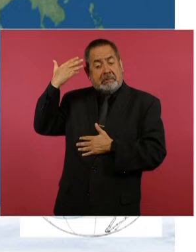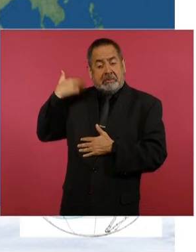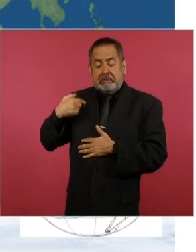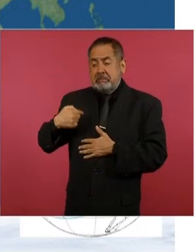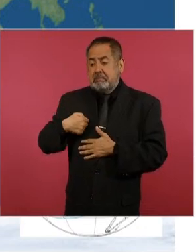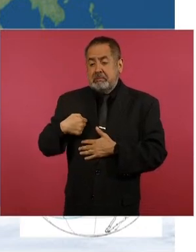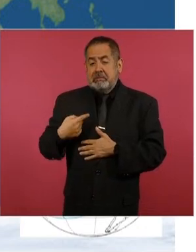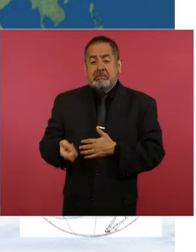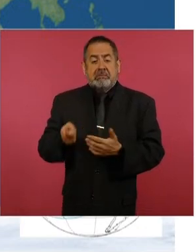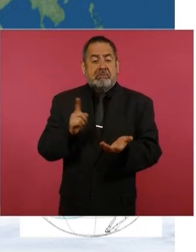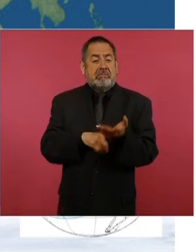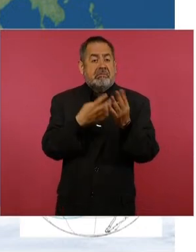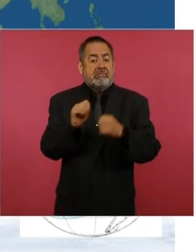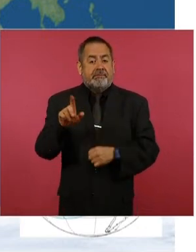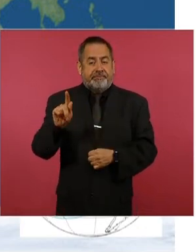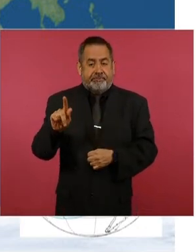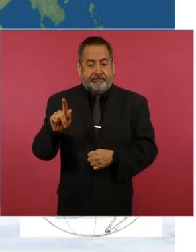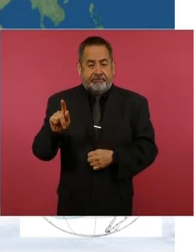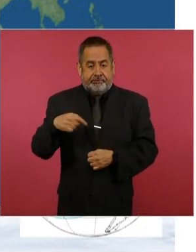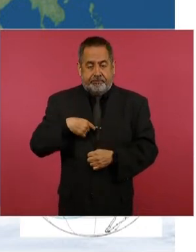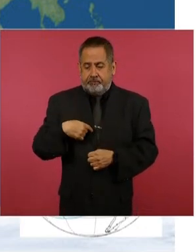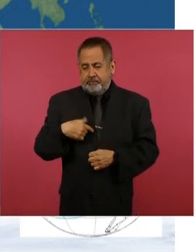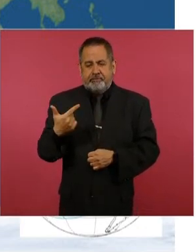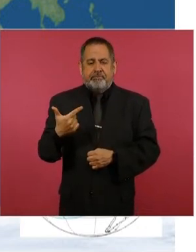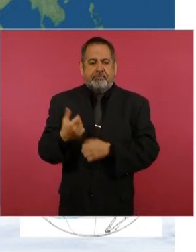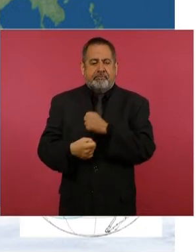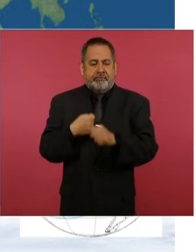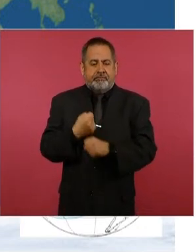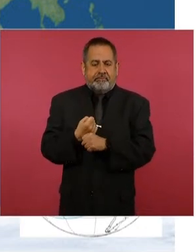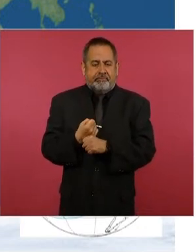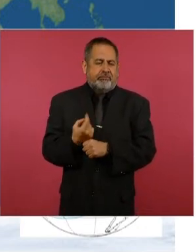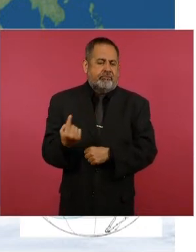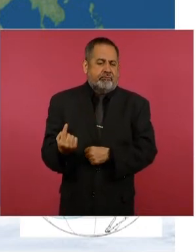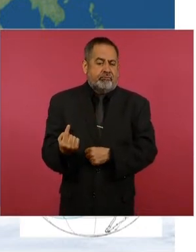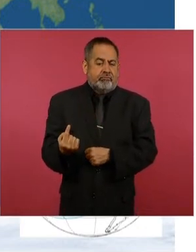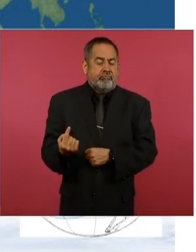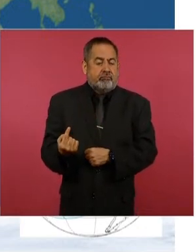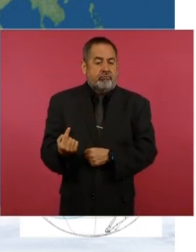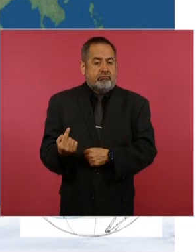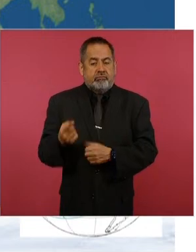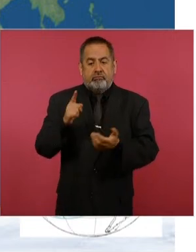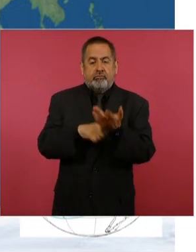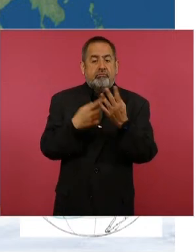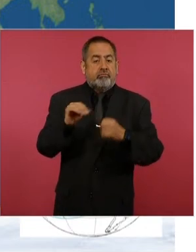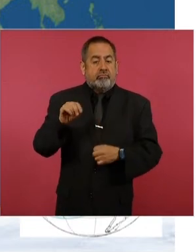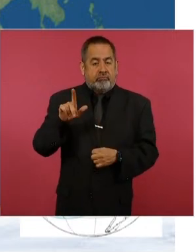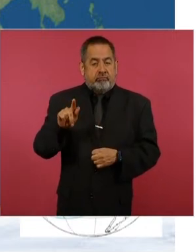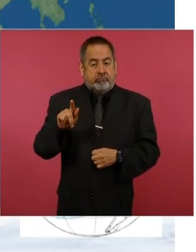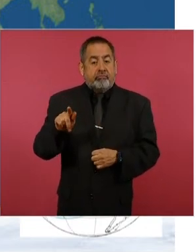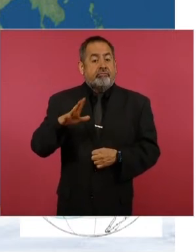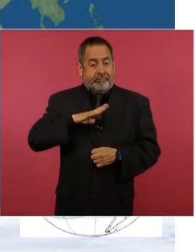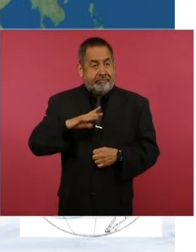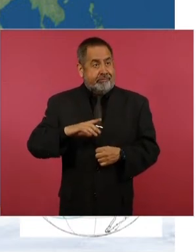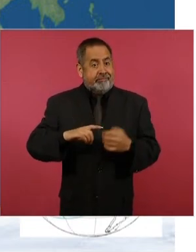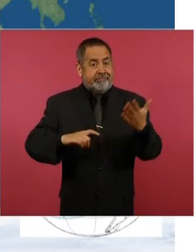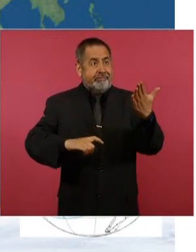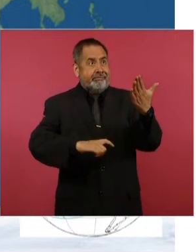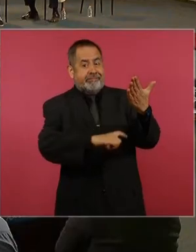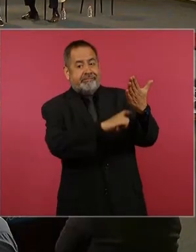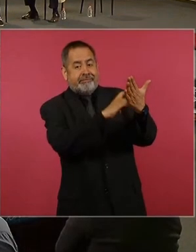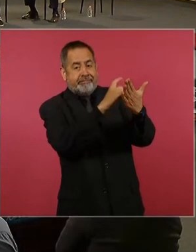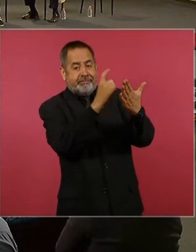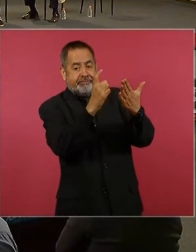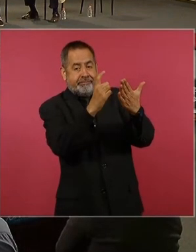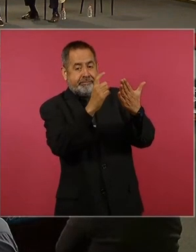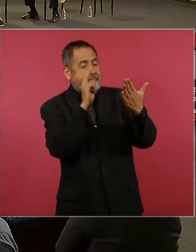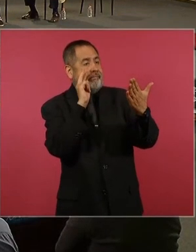en 1970. Yo tenía como 7 años. Y en 1970 hubo un eclipse total que se fue visto